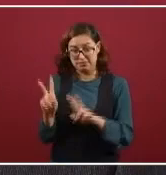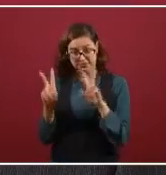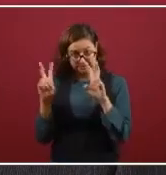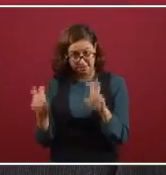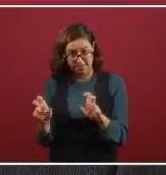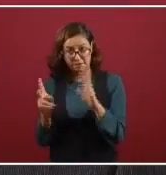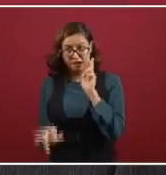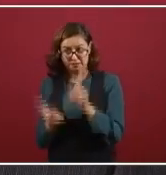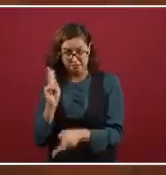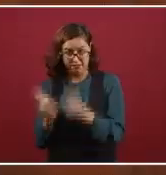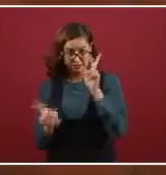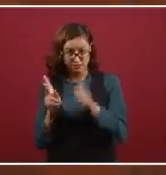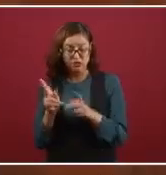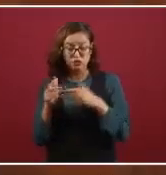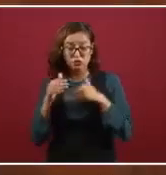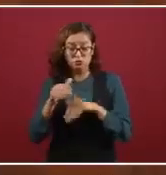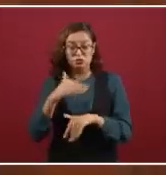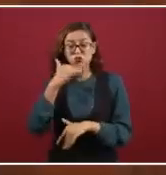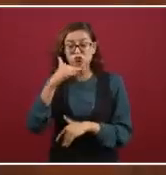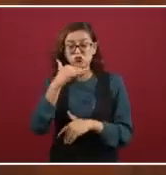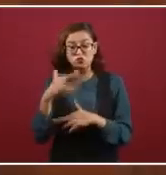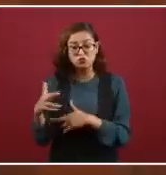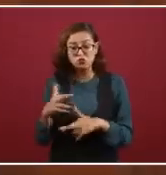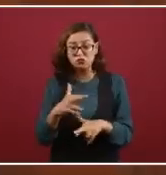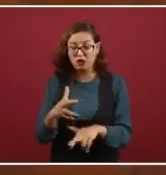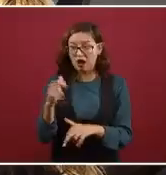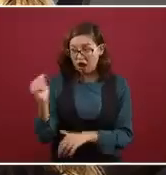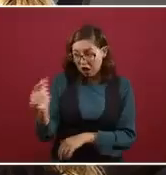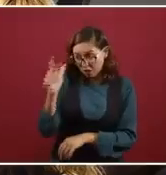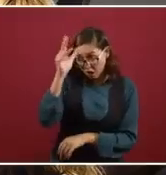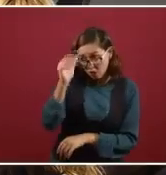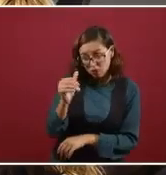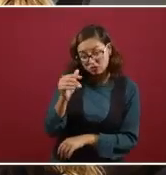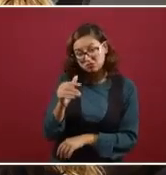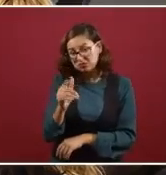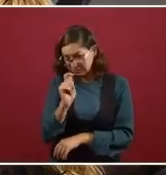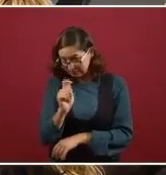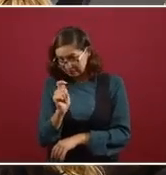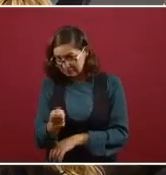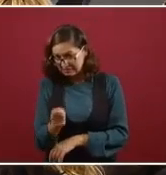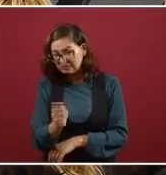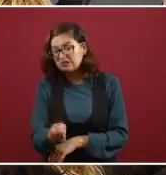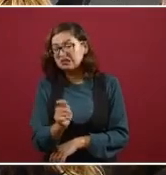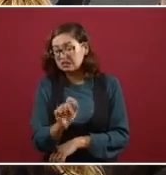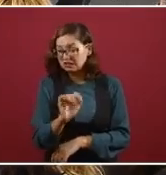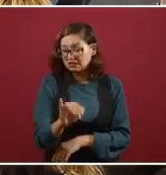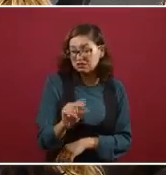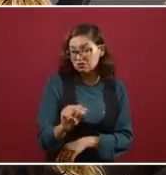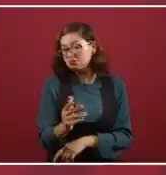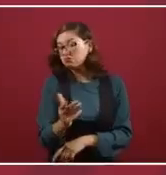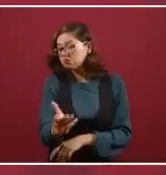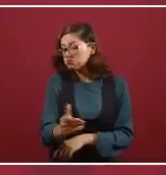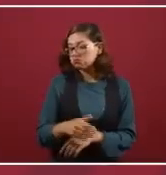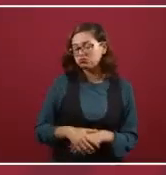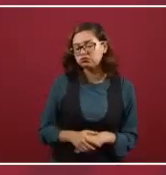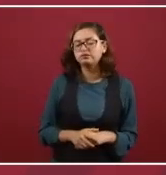si fue así, ¿qué le dijo, si acordaron algo? Esa sería la primera pregunta. Bueno, mire,